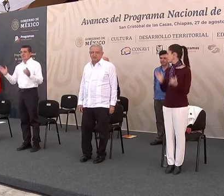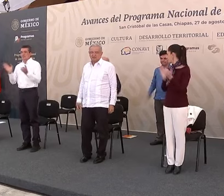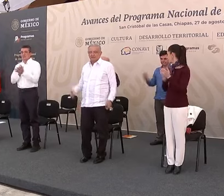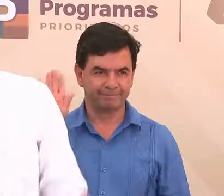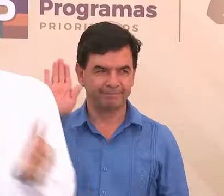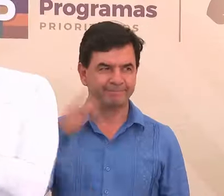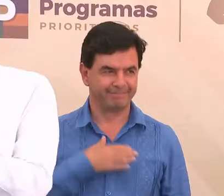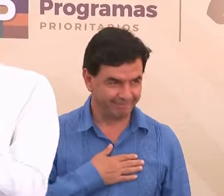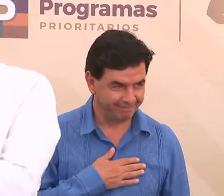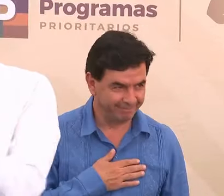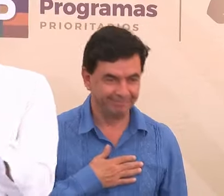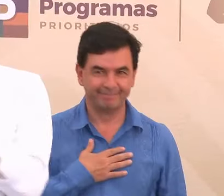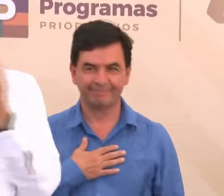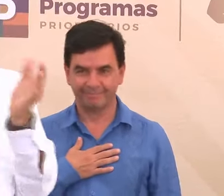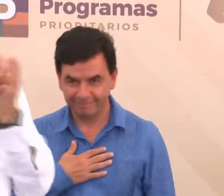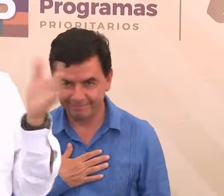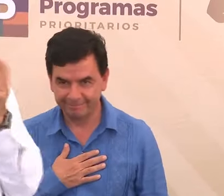Cuevas.